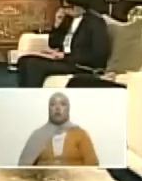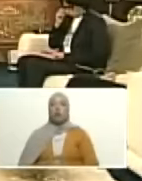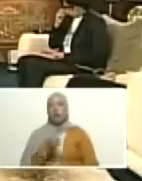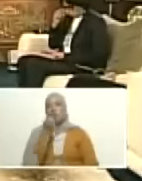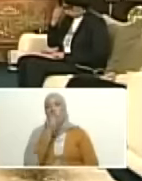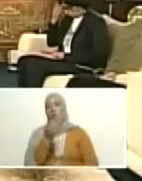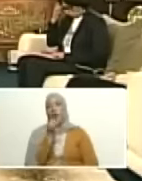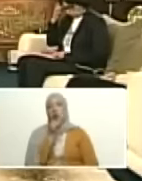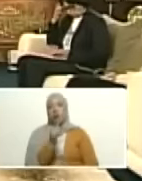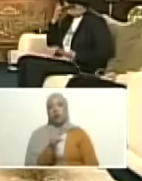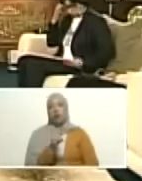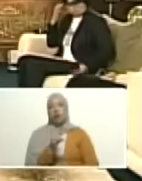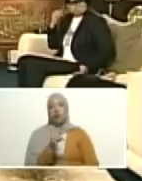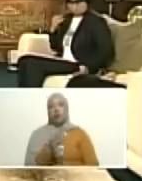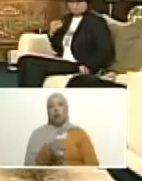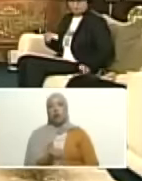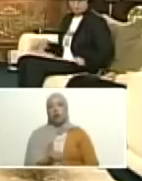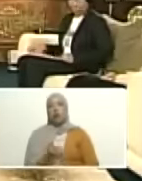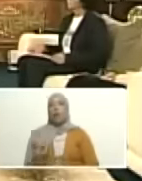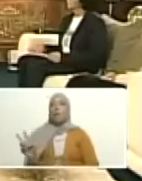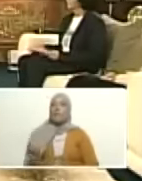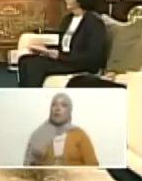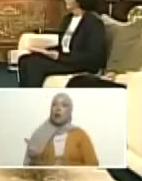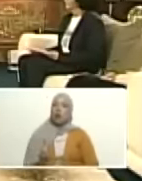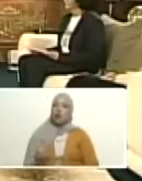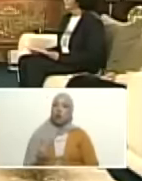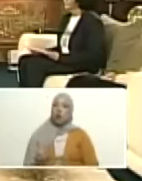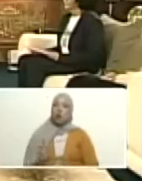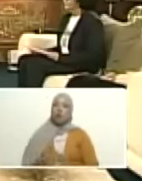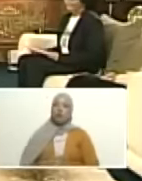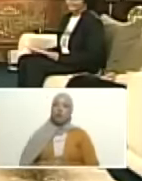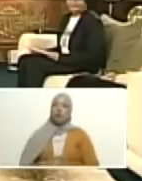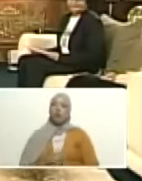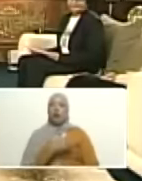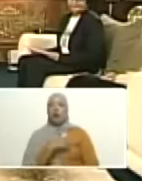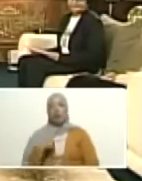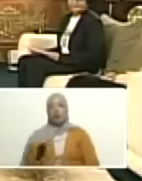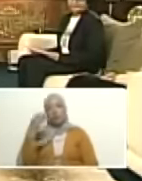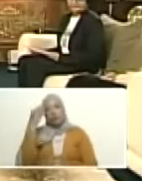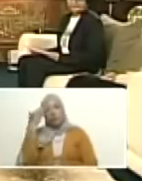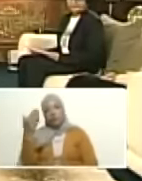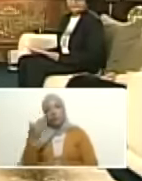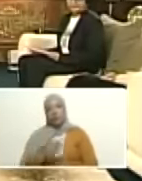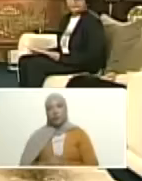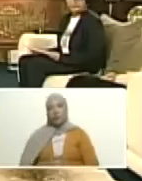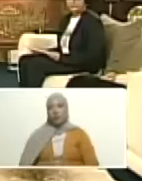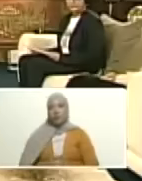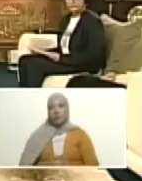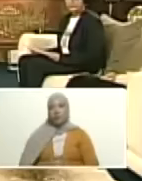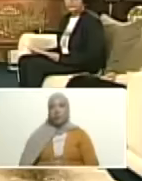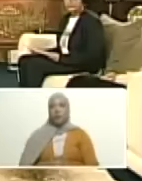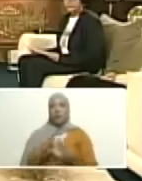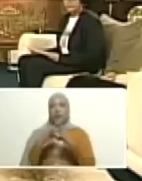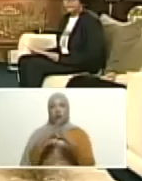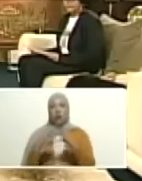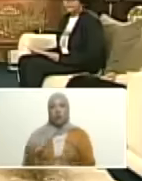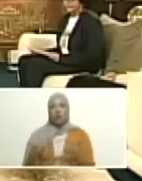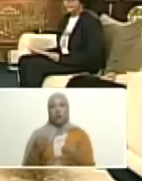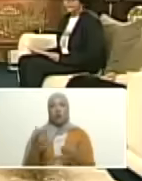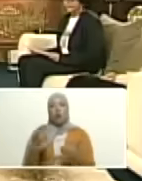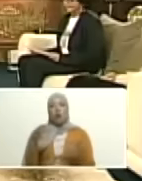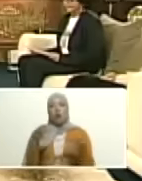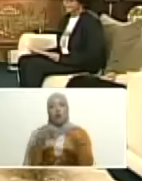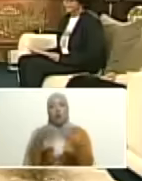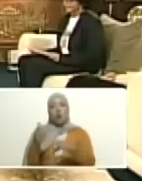buenas noticias, se llenó Venezuela ayer. Quiero saludar a toda la